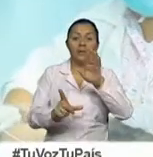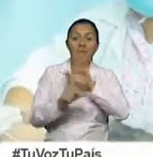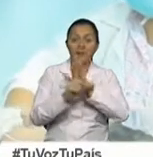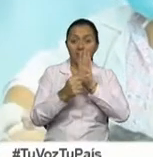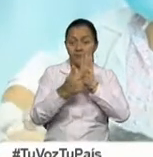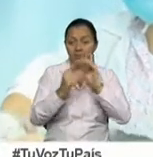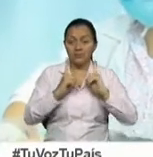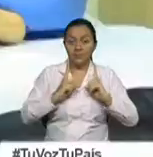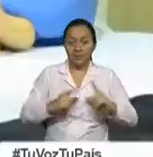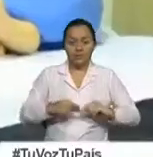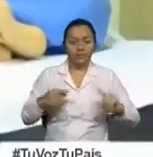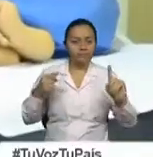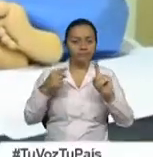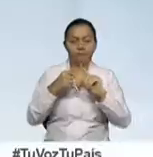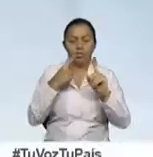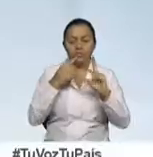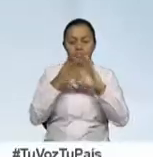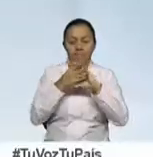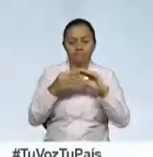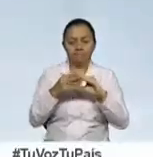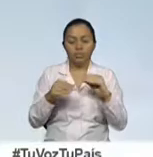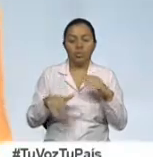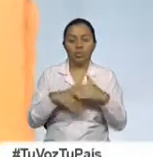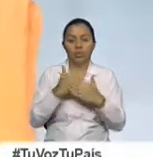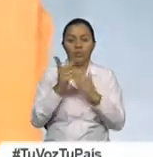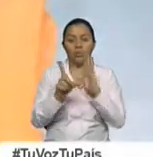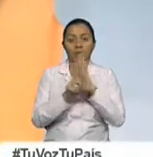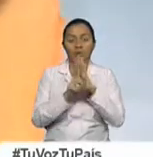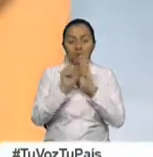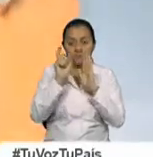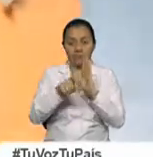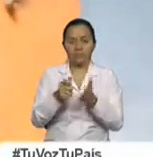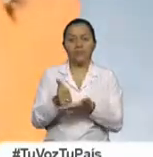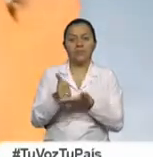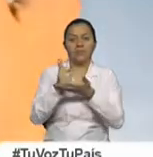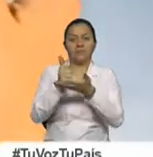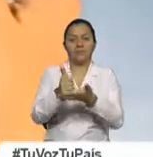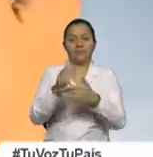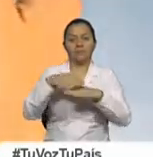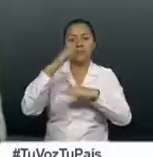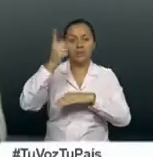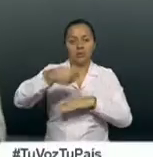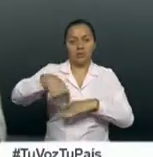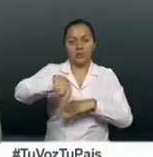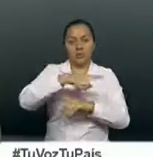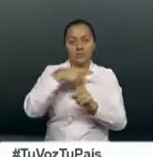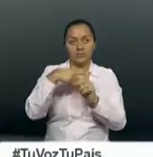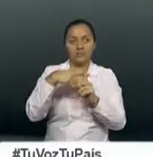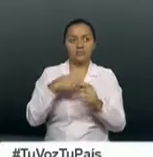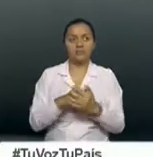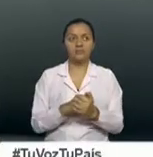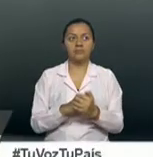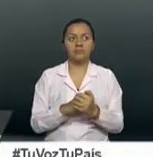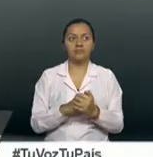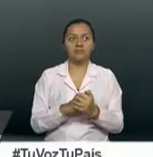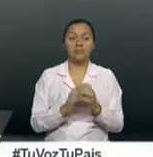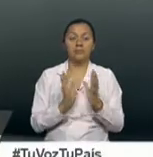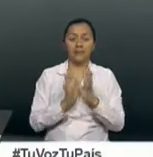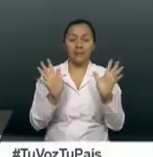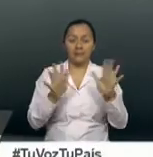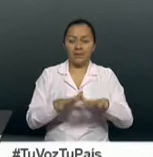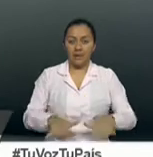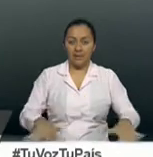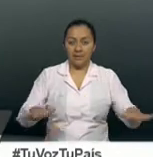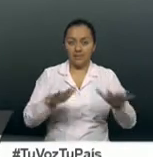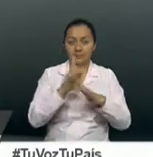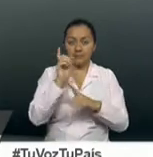Salud apuntan a la redacción de un nuevo marco legal que beneficien a las grandes mayorías. En balance general, algo que